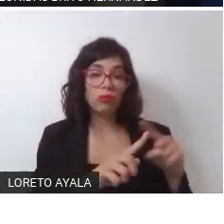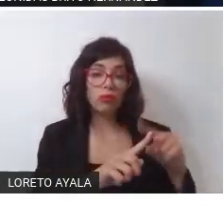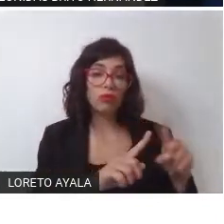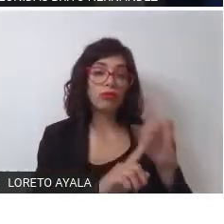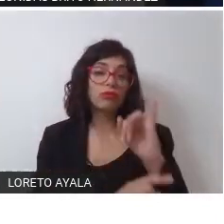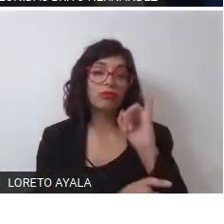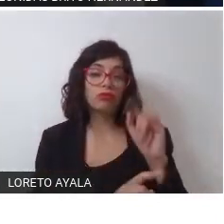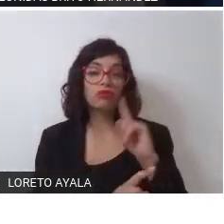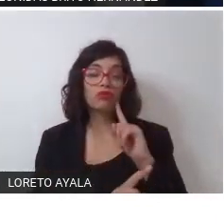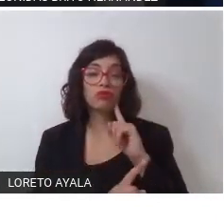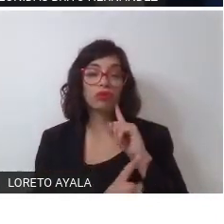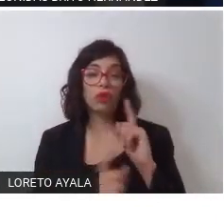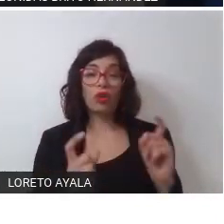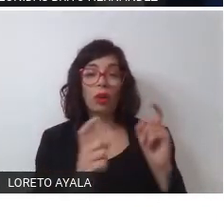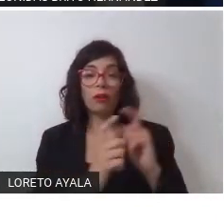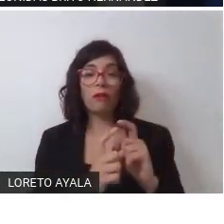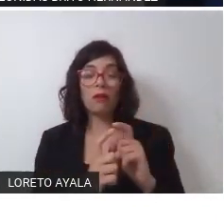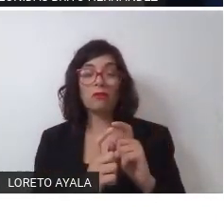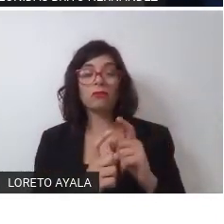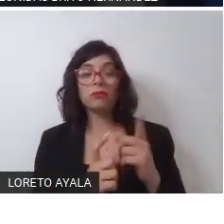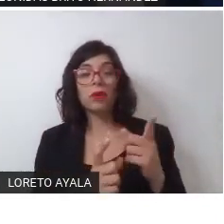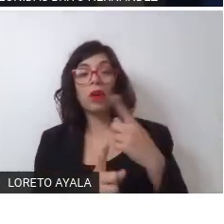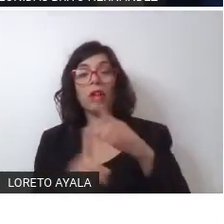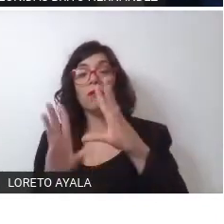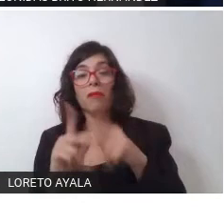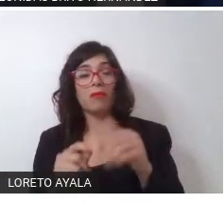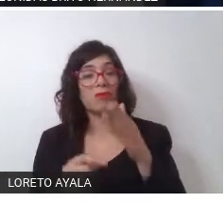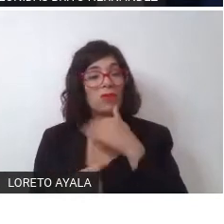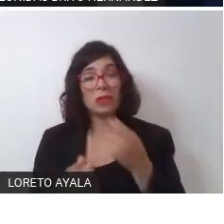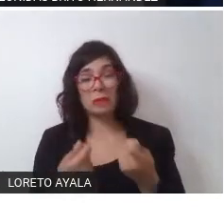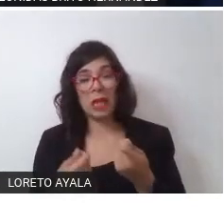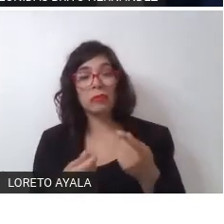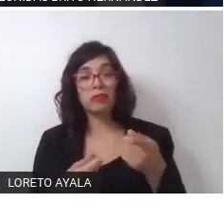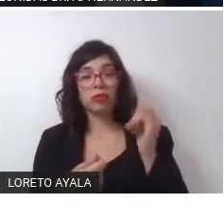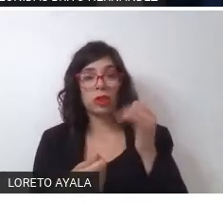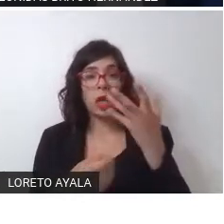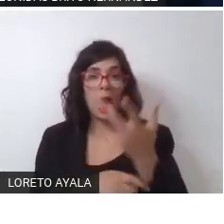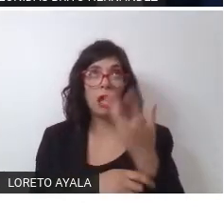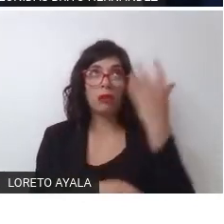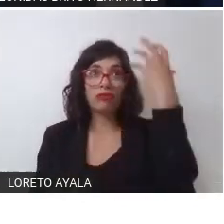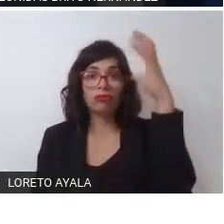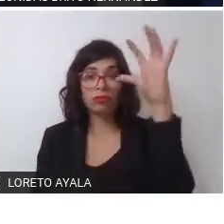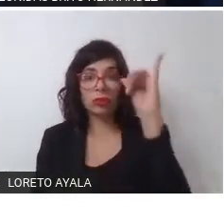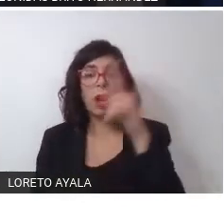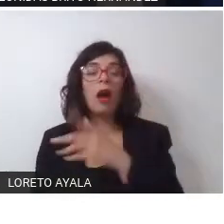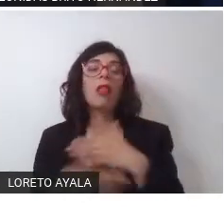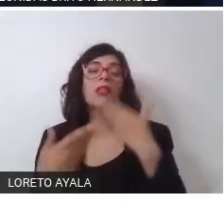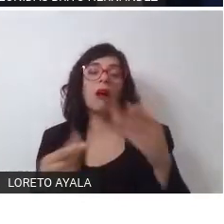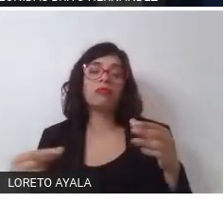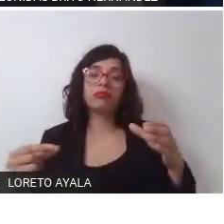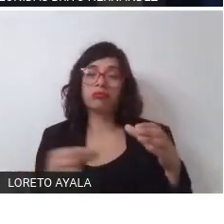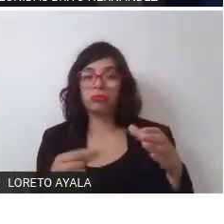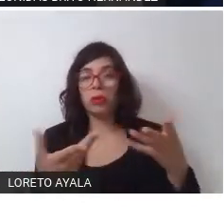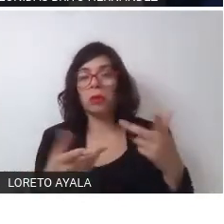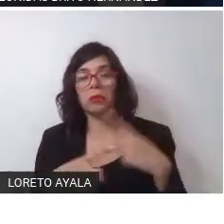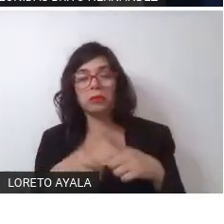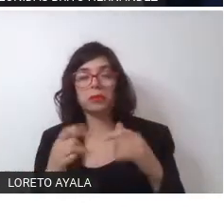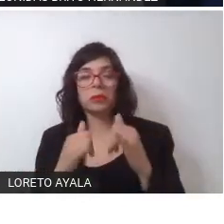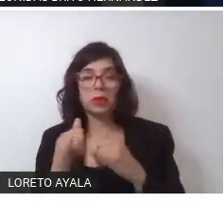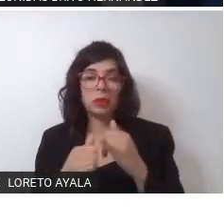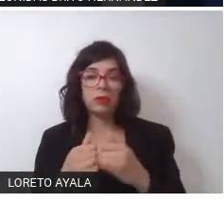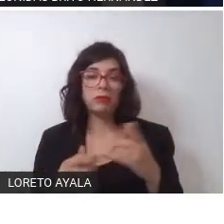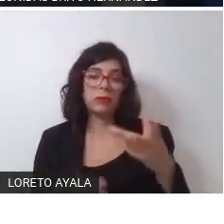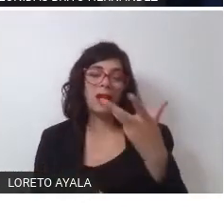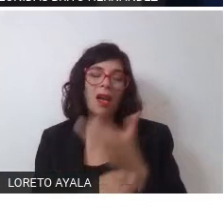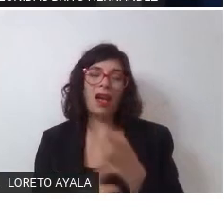no tienen los recursos, se les ha entregado la posibilidad. Por lo tanto, esa escuela es un ejemplo. Sé que hay varias más, insisto, hay